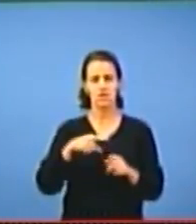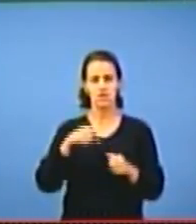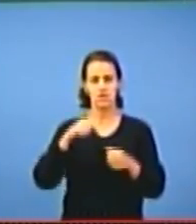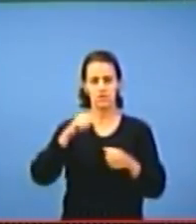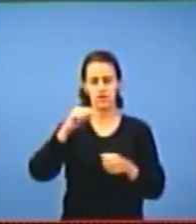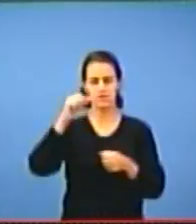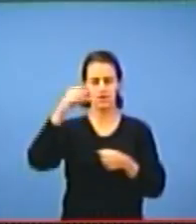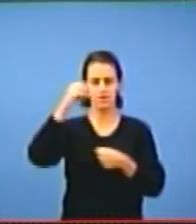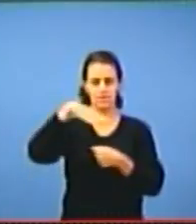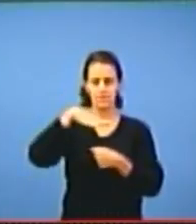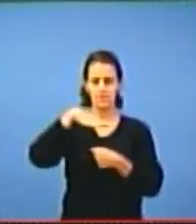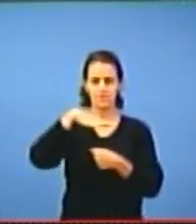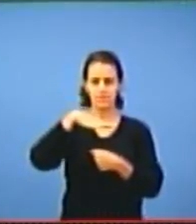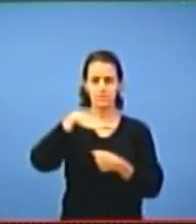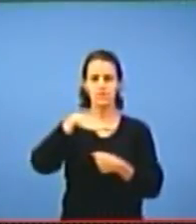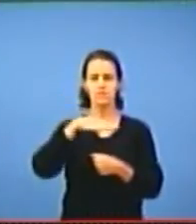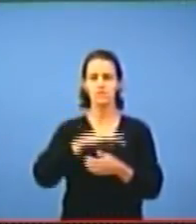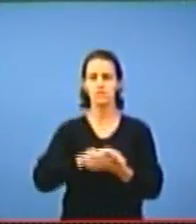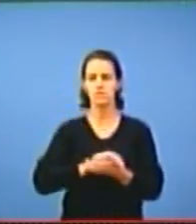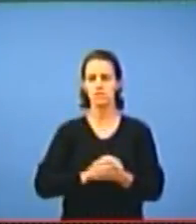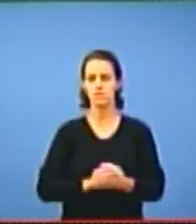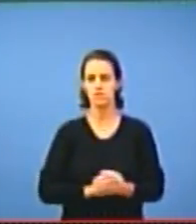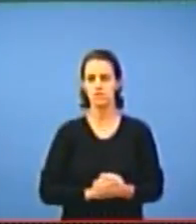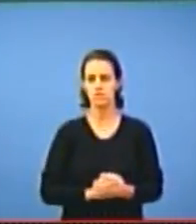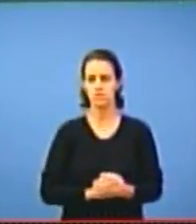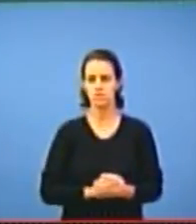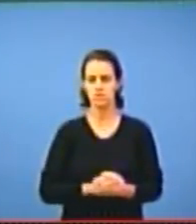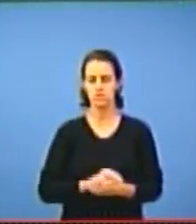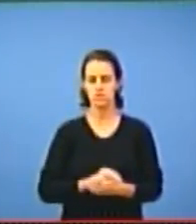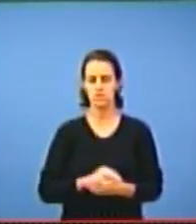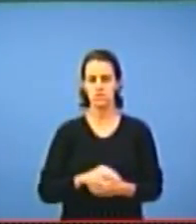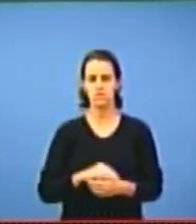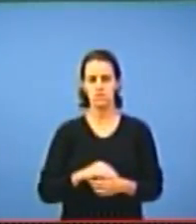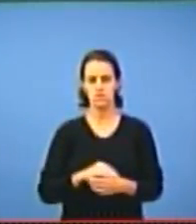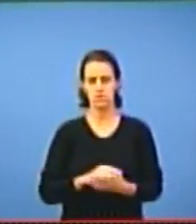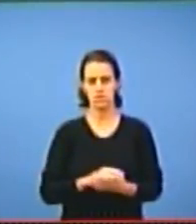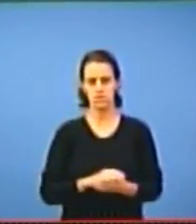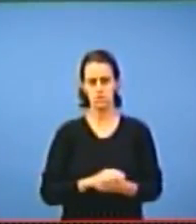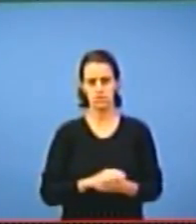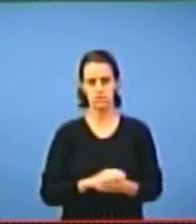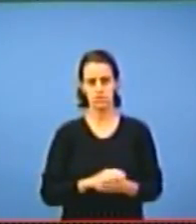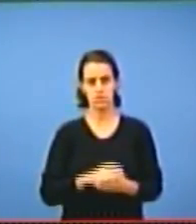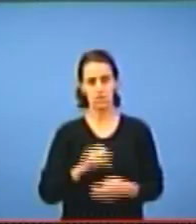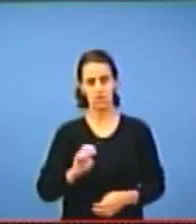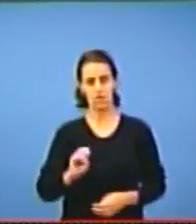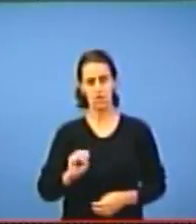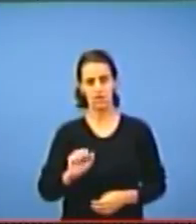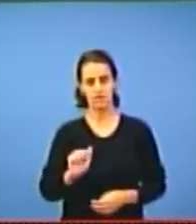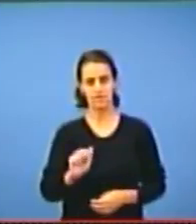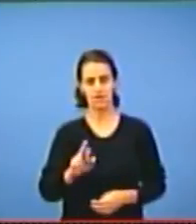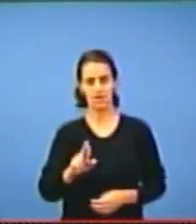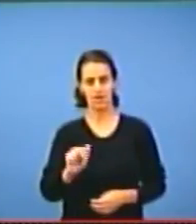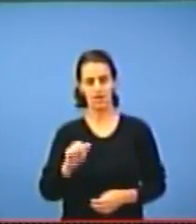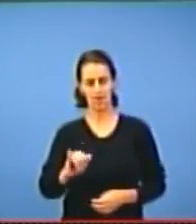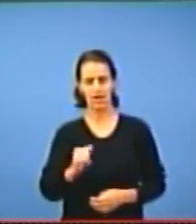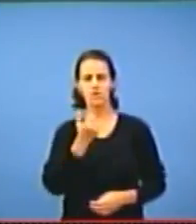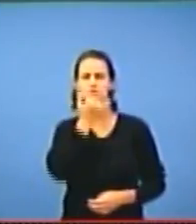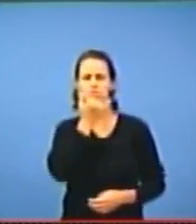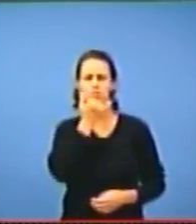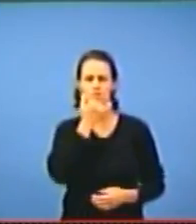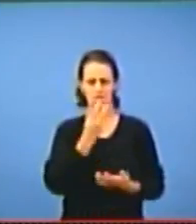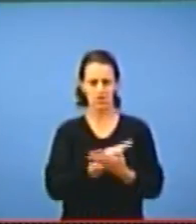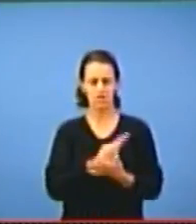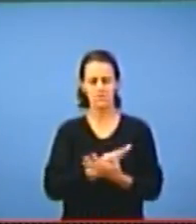no tenían hijos. El Señor quería en verdad crear una nación. Era para crear una nación. El Señor